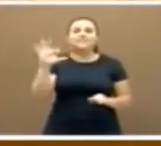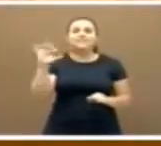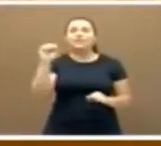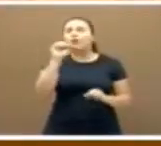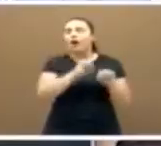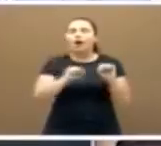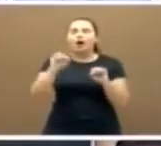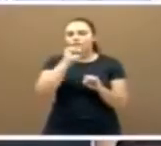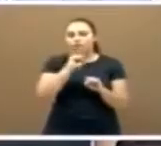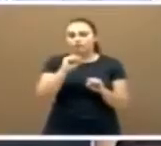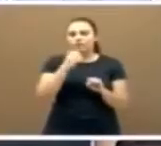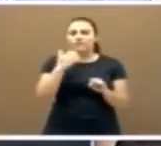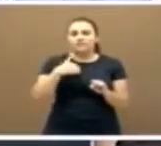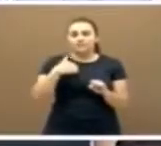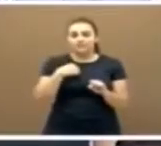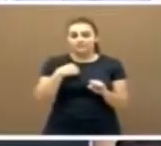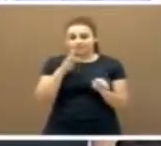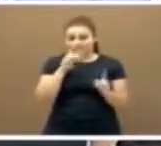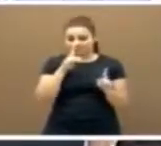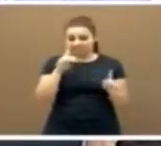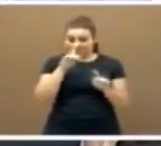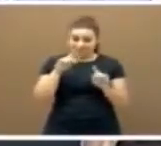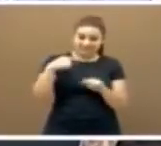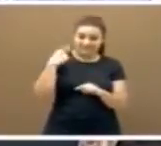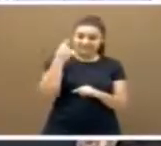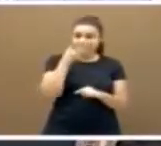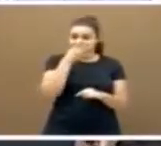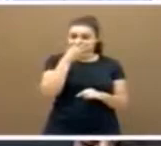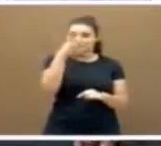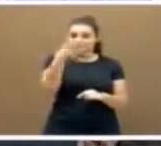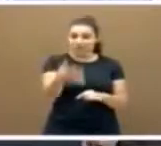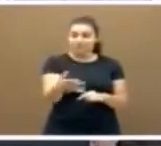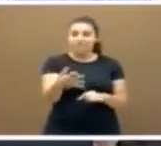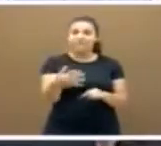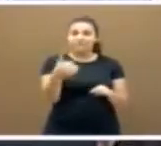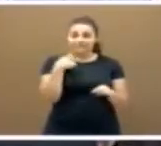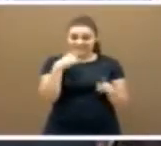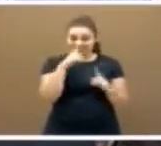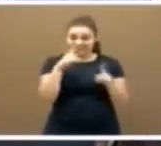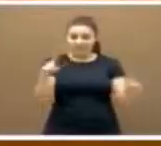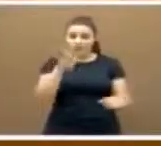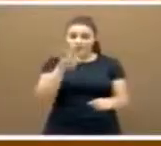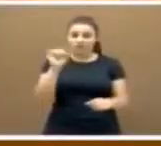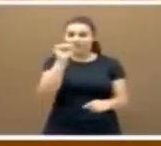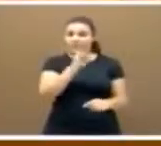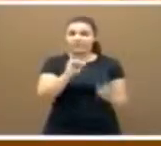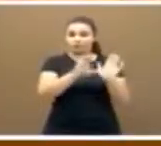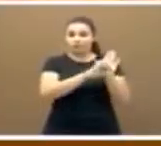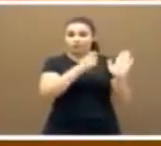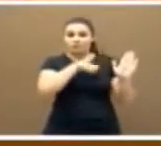años de autonomía, en el año en que cumplimos 40 años de